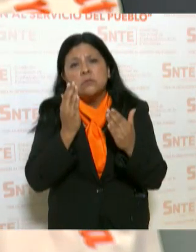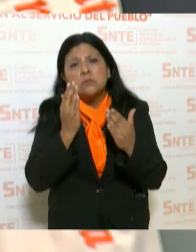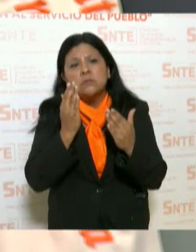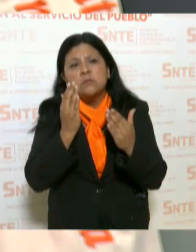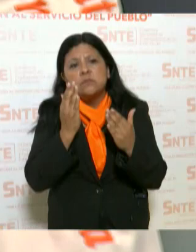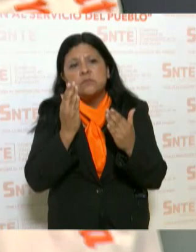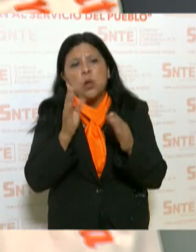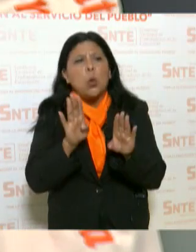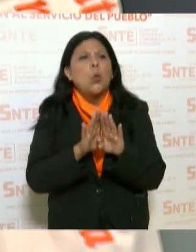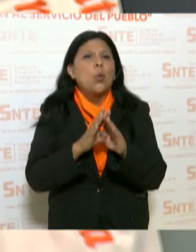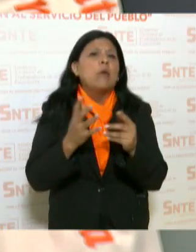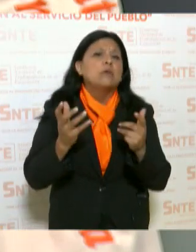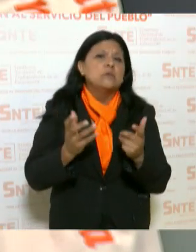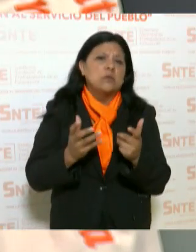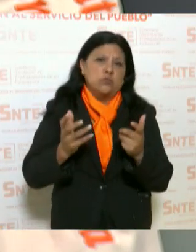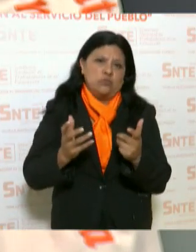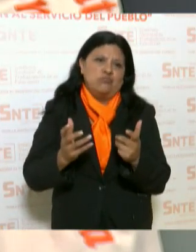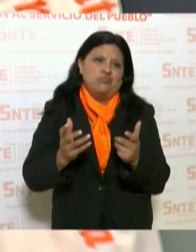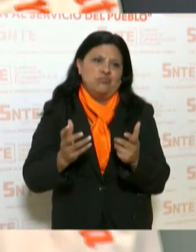¿Cómo le hacemos?